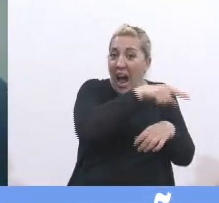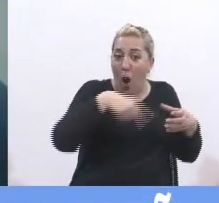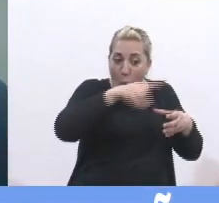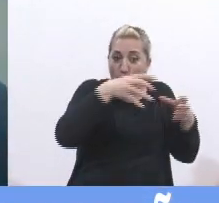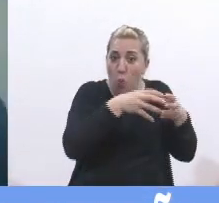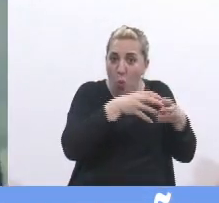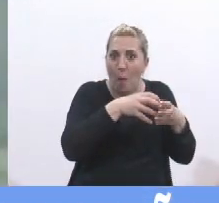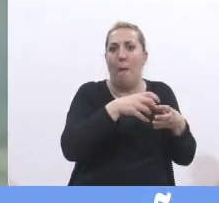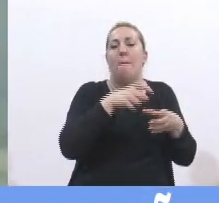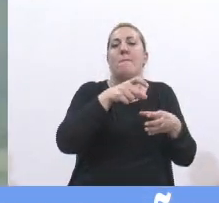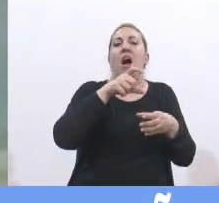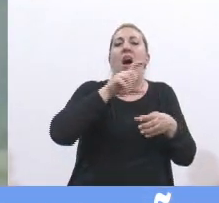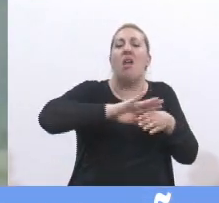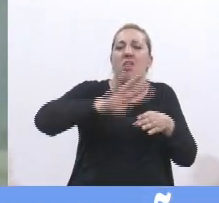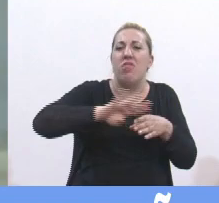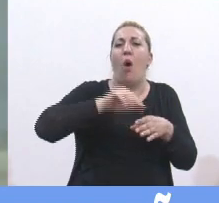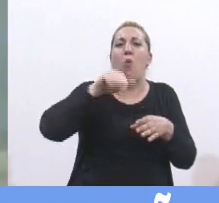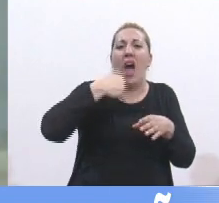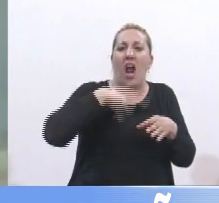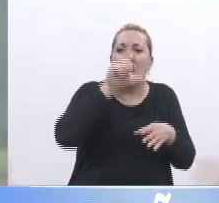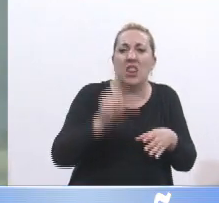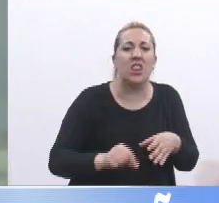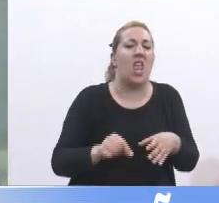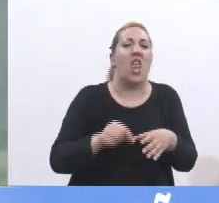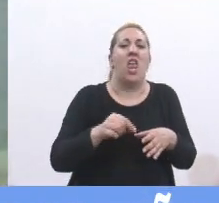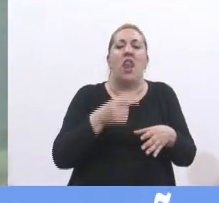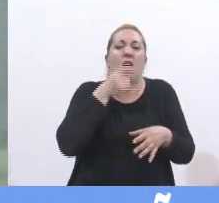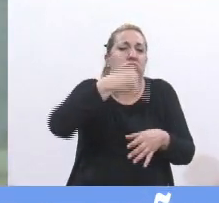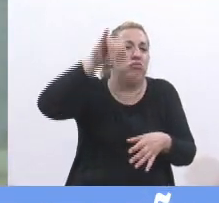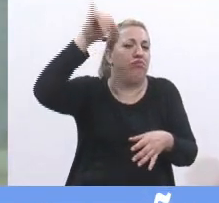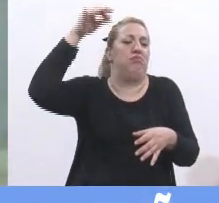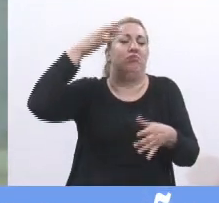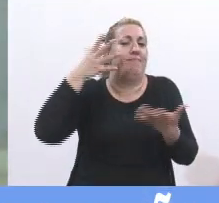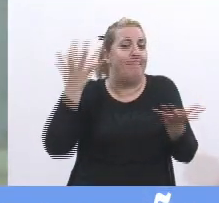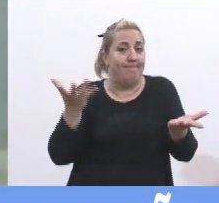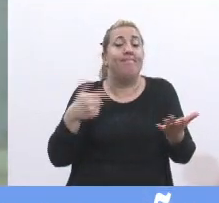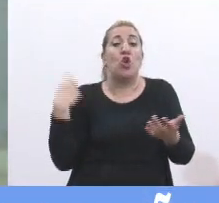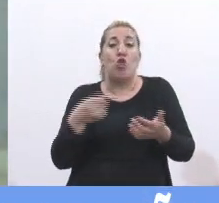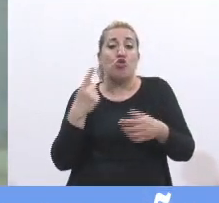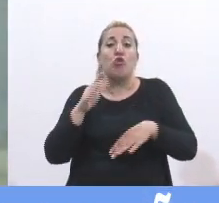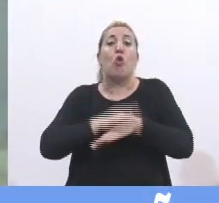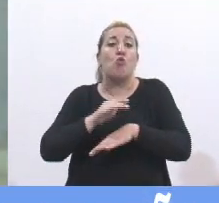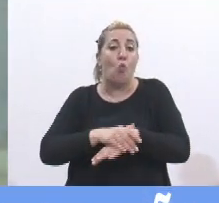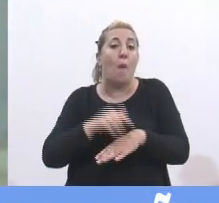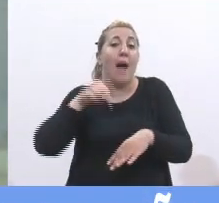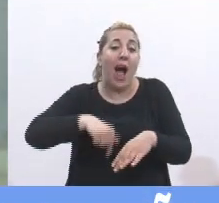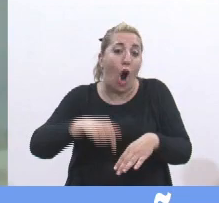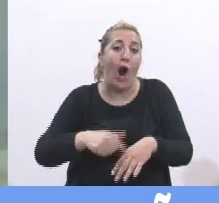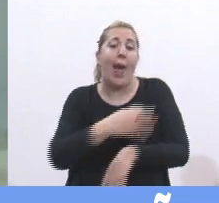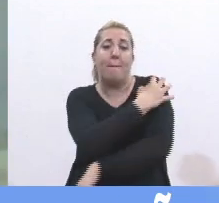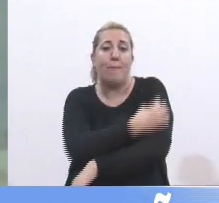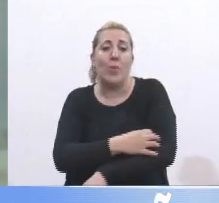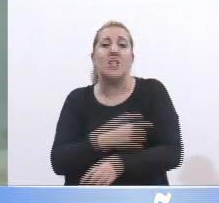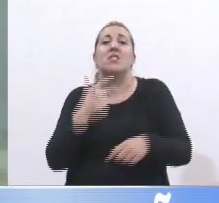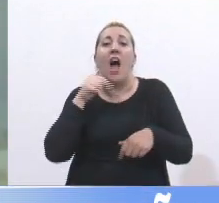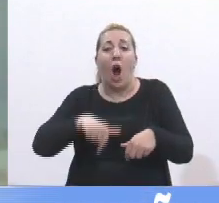fue a parar a la usura financiera nacional. Y lamentablemente tuvimos que pagar las consecuencias con pobreza y con menos